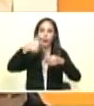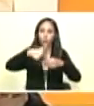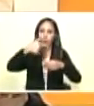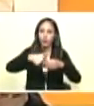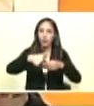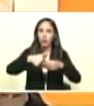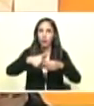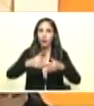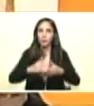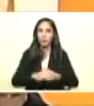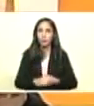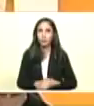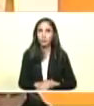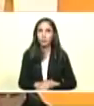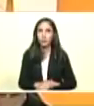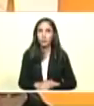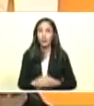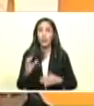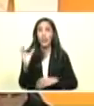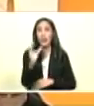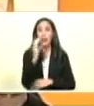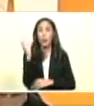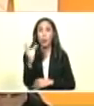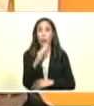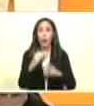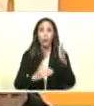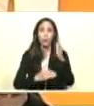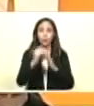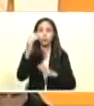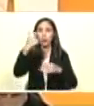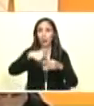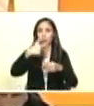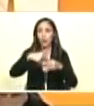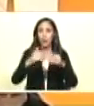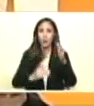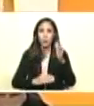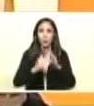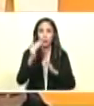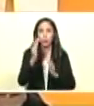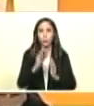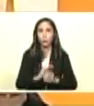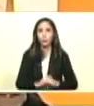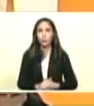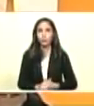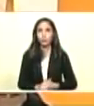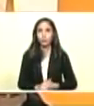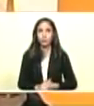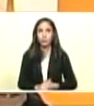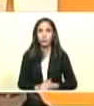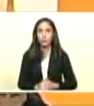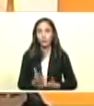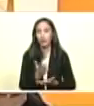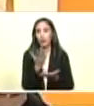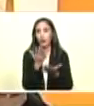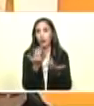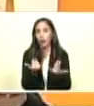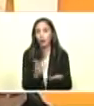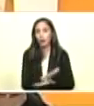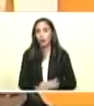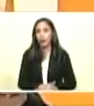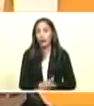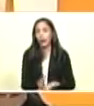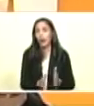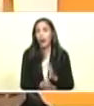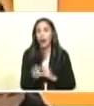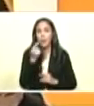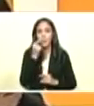gasolina. En Colombia le aumentaron la gasolina de manera estrepitosa al pobre pueblo de Colombia, que tiene que aguantar a este bárbaro que